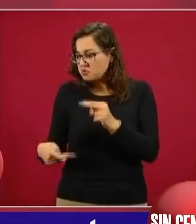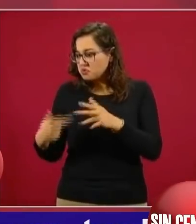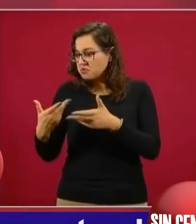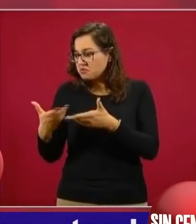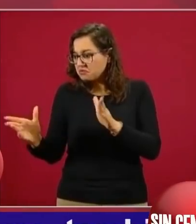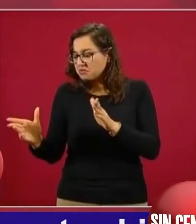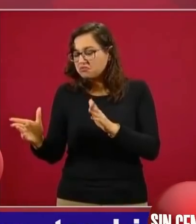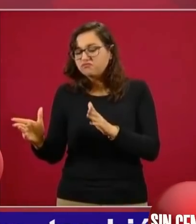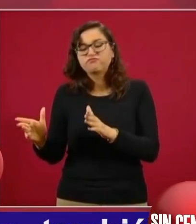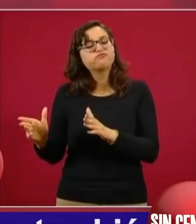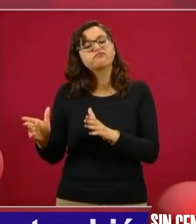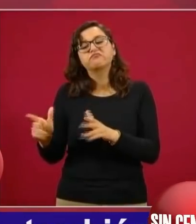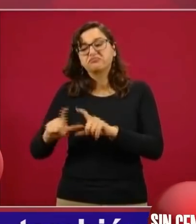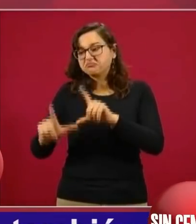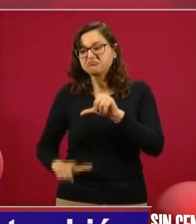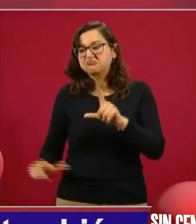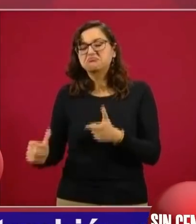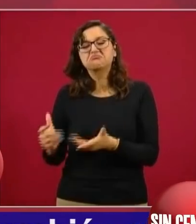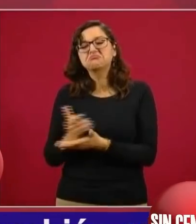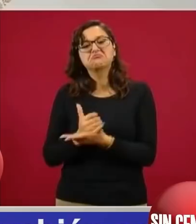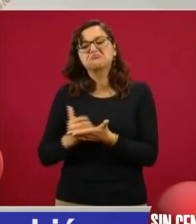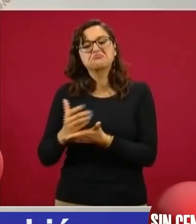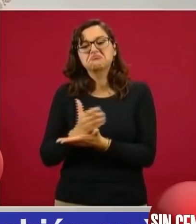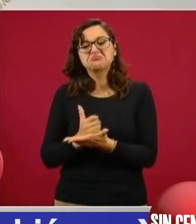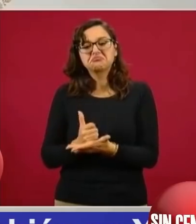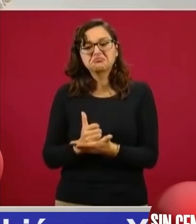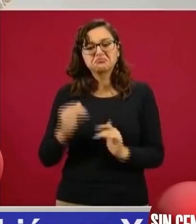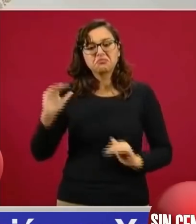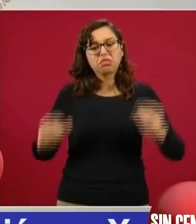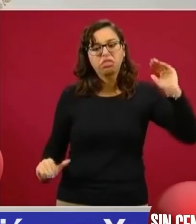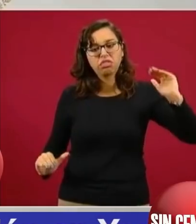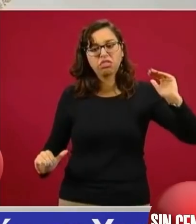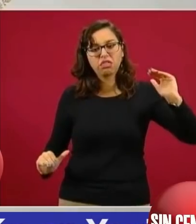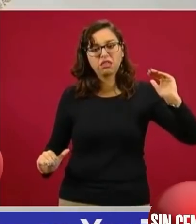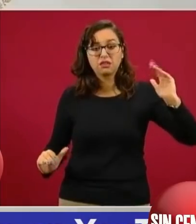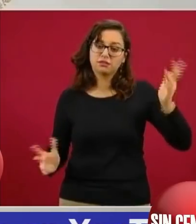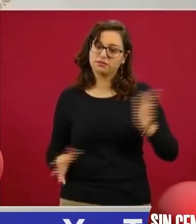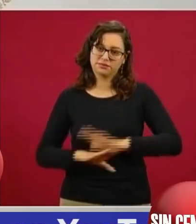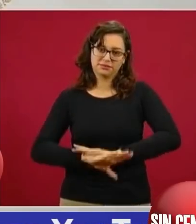pública, para la nación. Eso es lo que ya